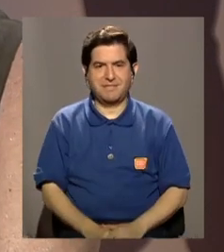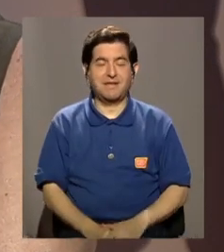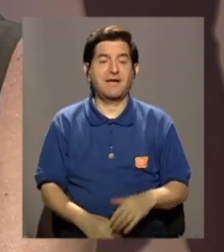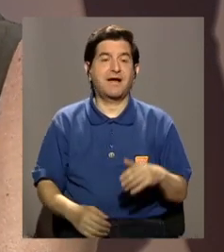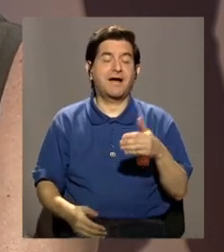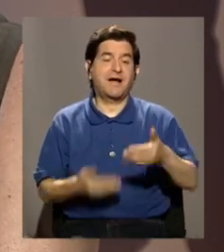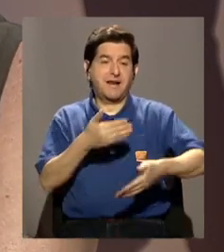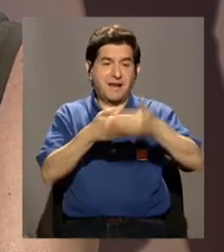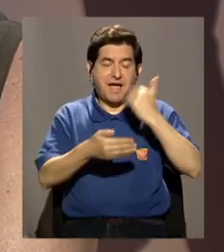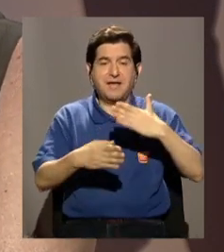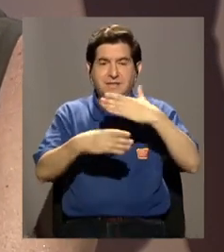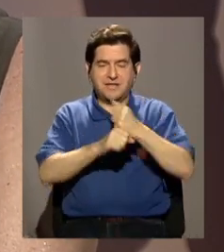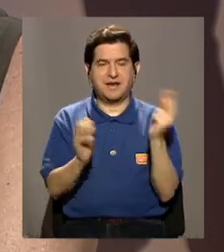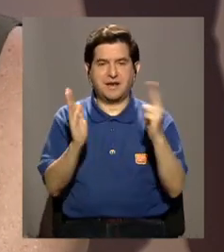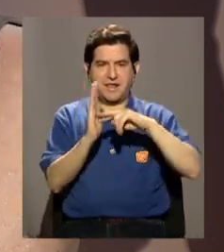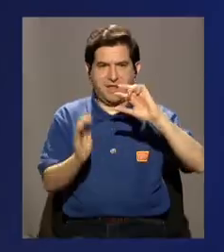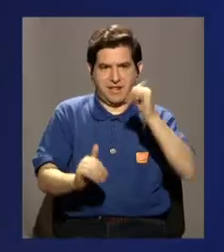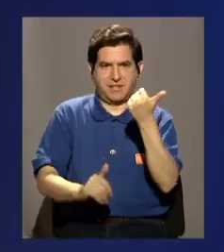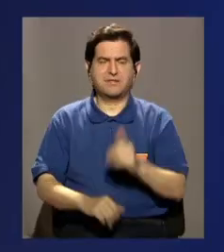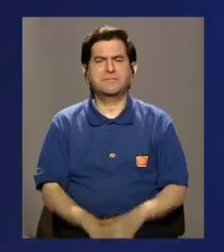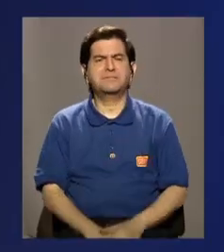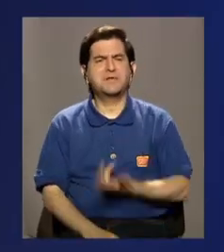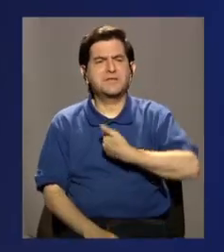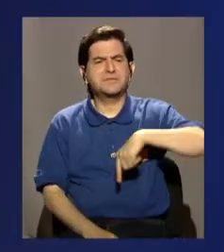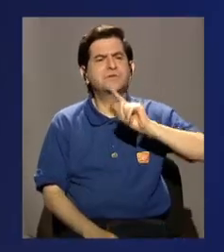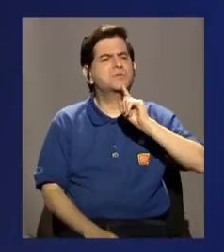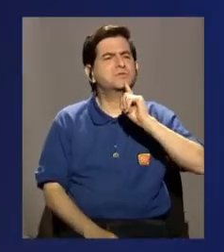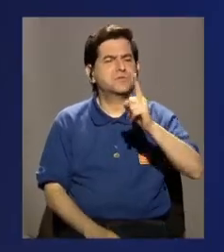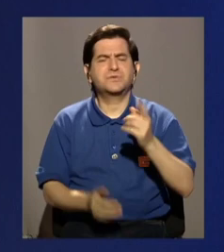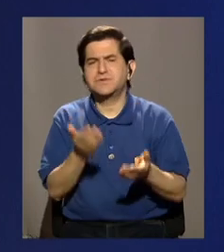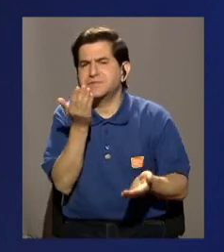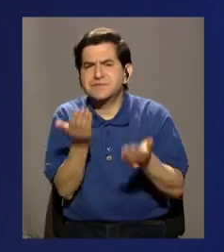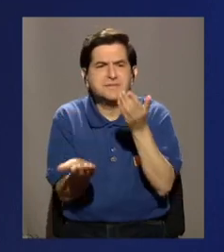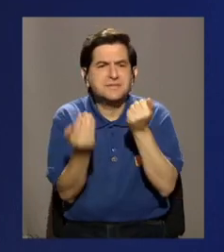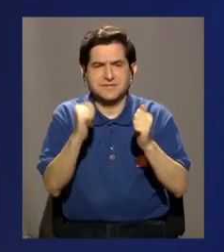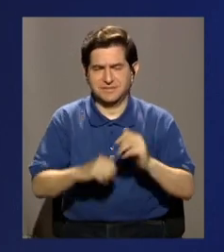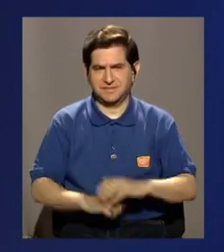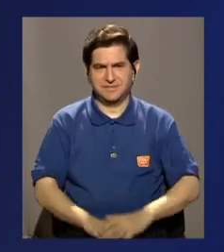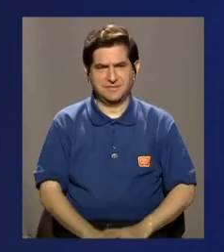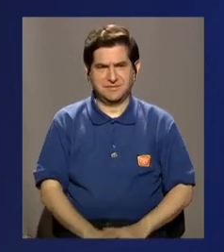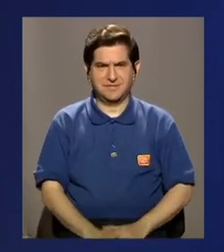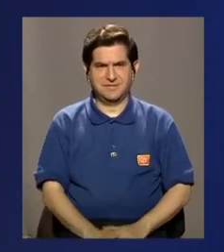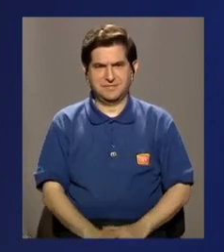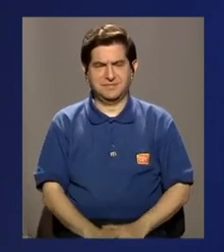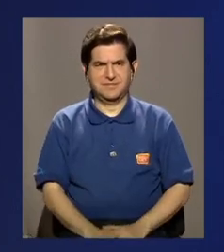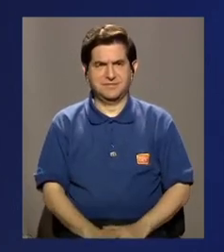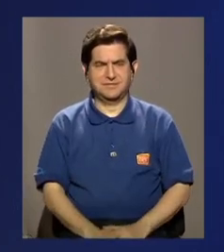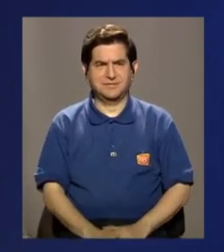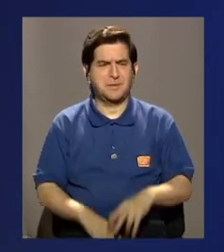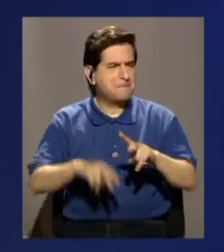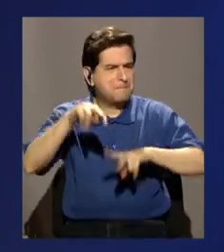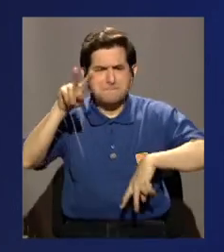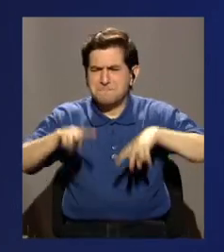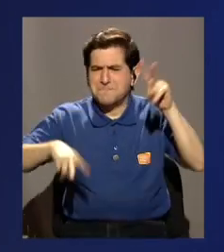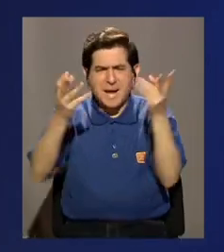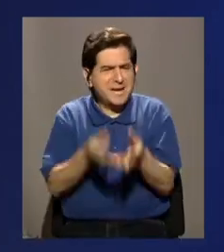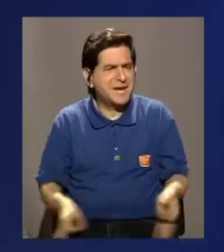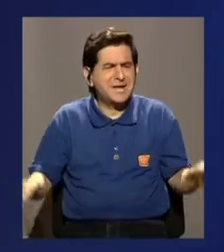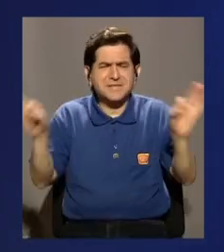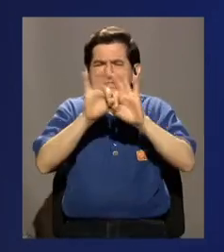a la que hice en el 2010 ya de lo que podemos decir qué es variaciones sustanciales